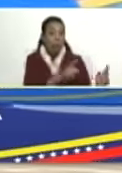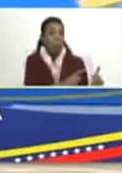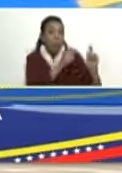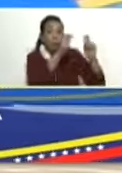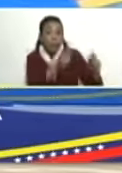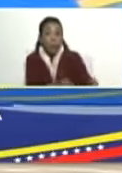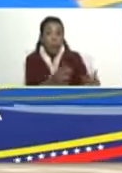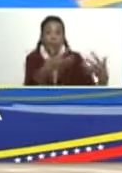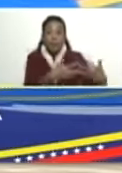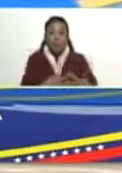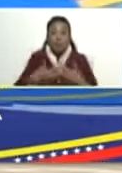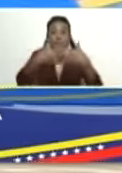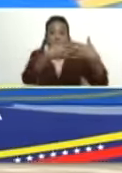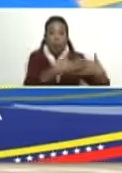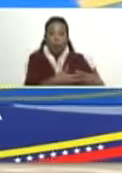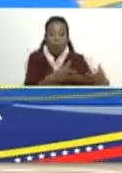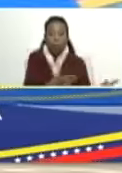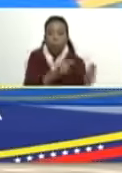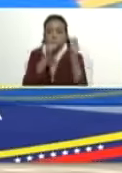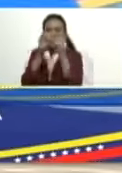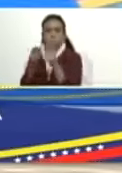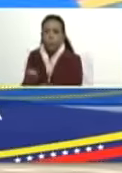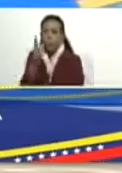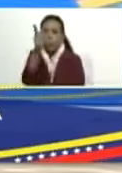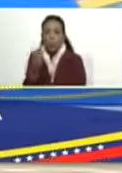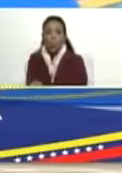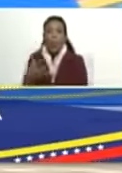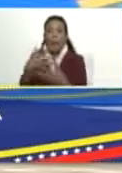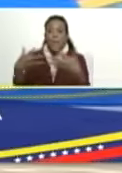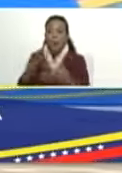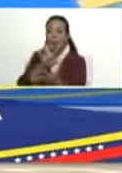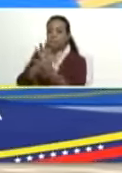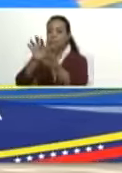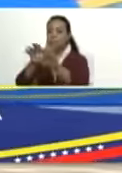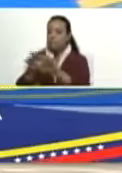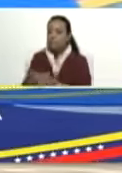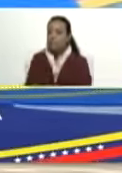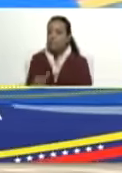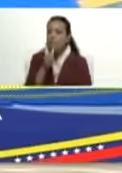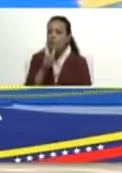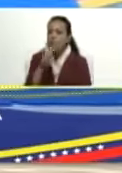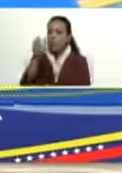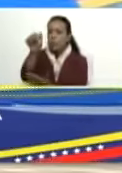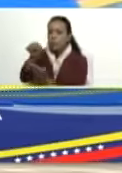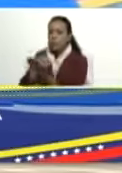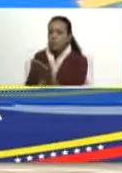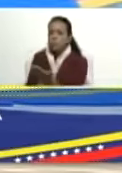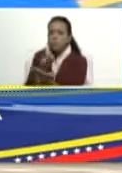de Norteamérica, Malek Prevot, iba a escribir un memorándum